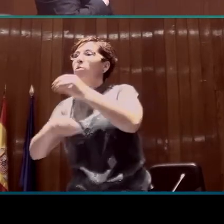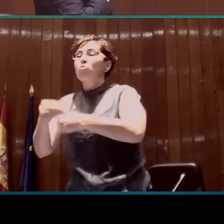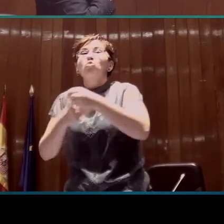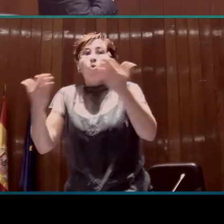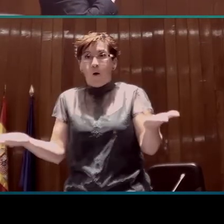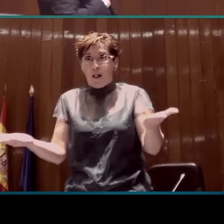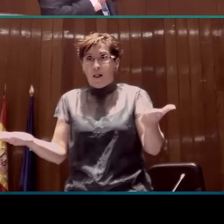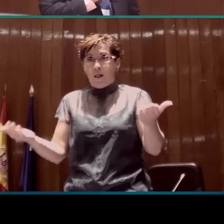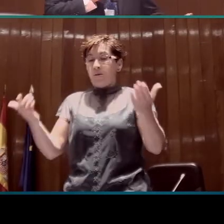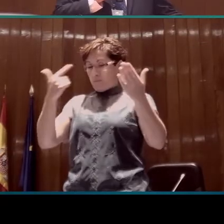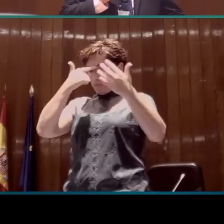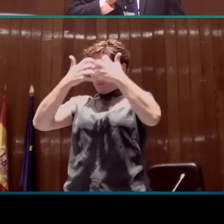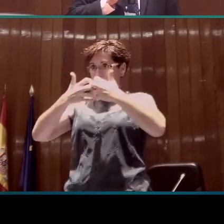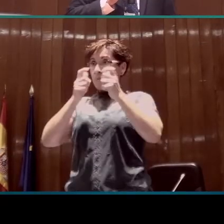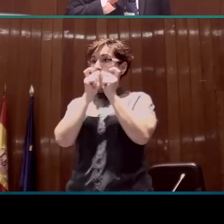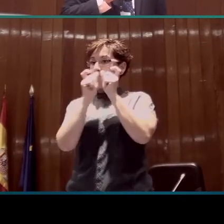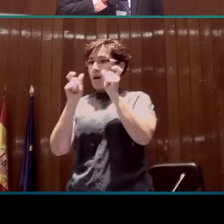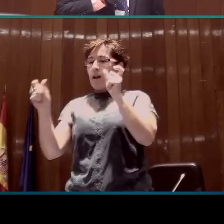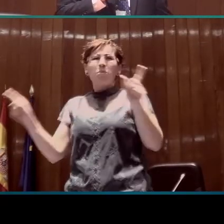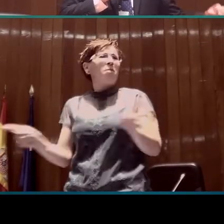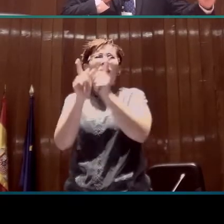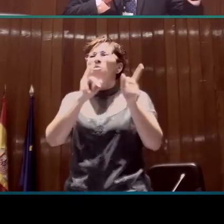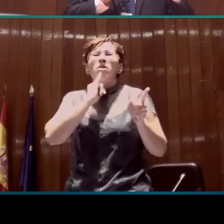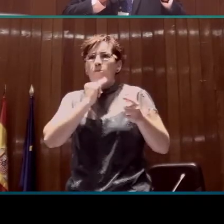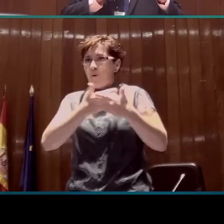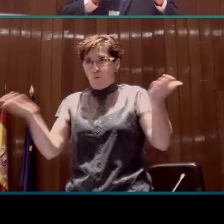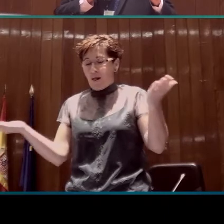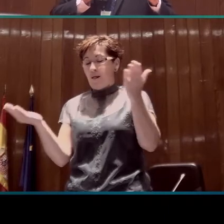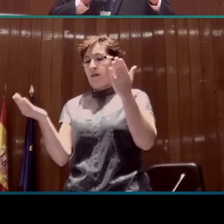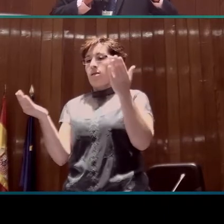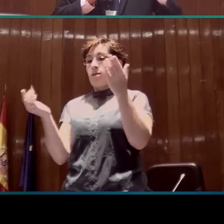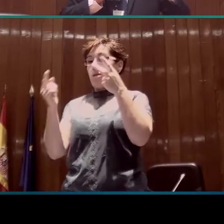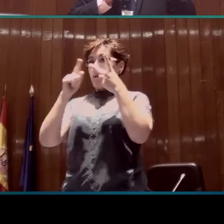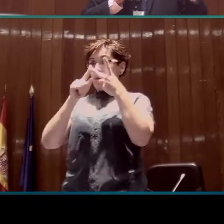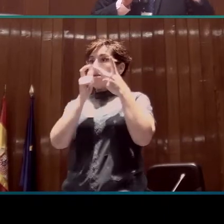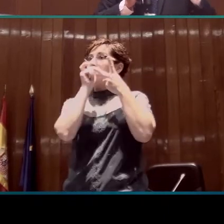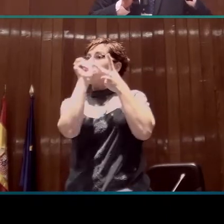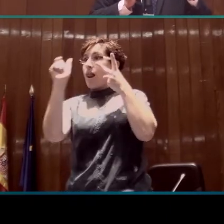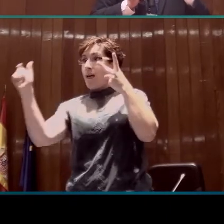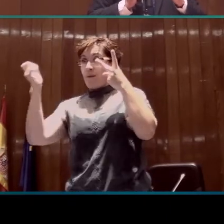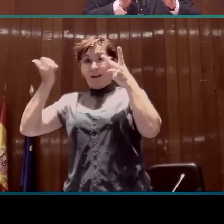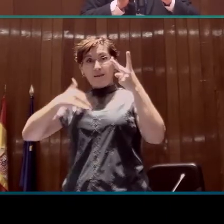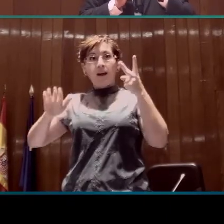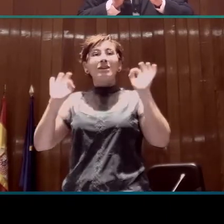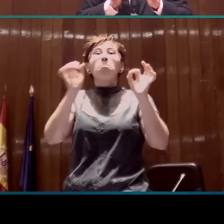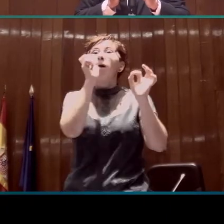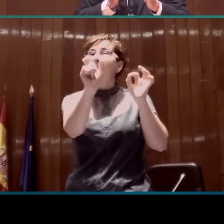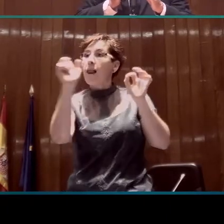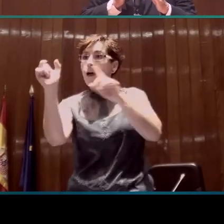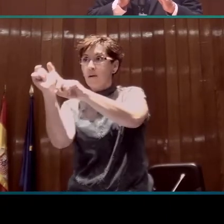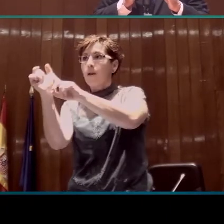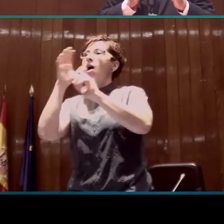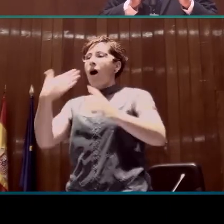una vez que seleccionamos la palabra, o en distintos idiomas, por ejemplo, tenemos que seleccionar esa cadena de fonemas, de